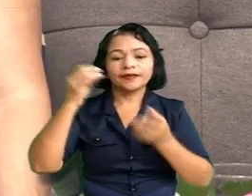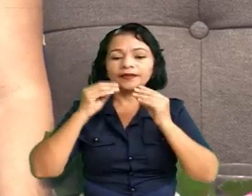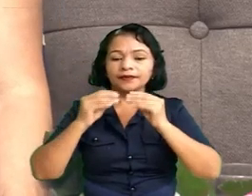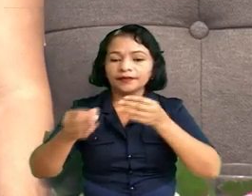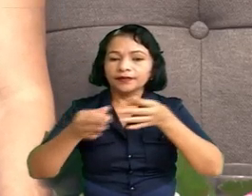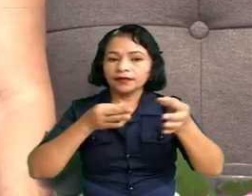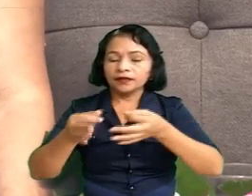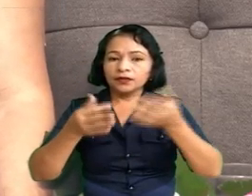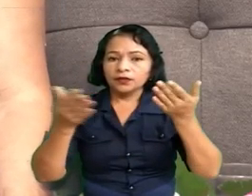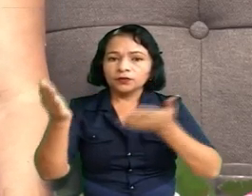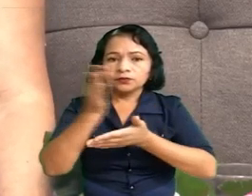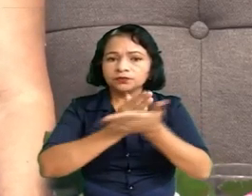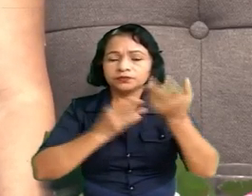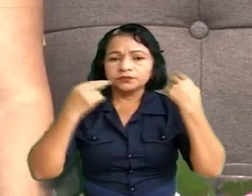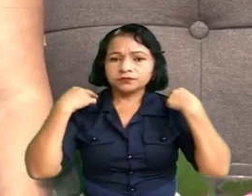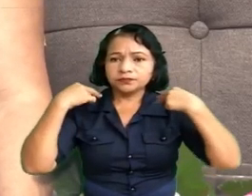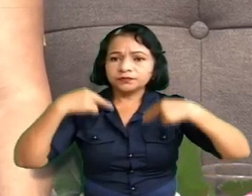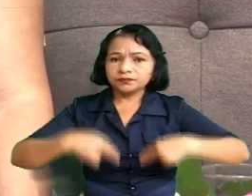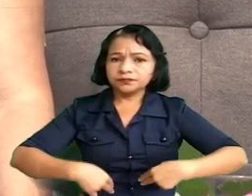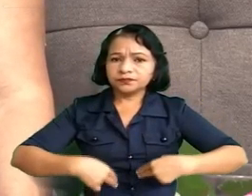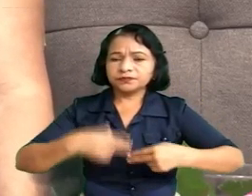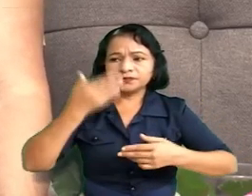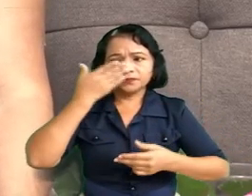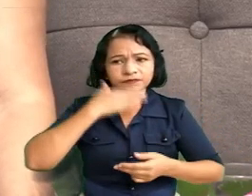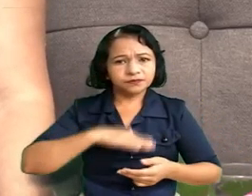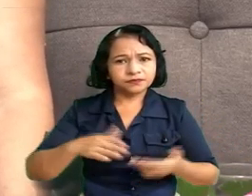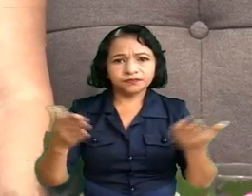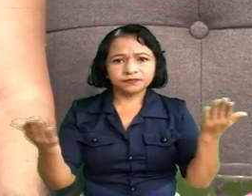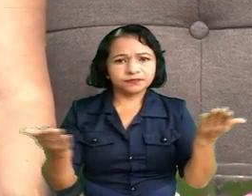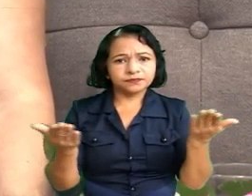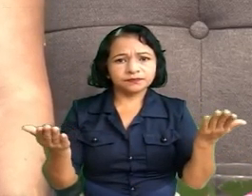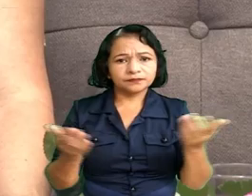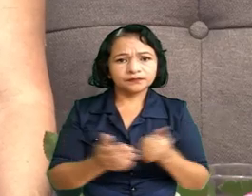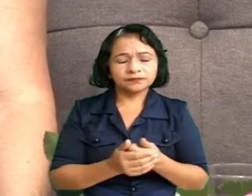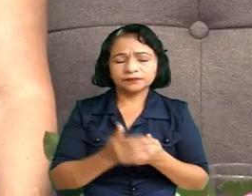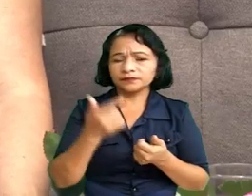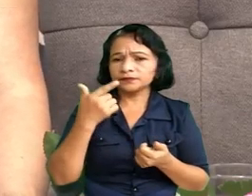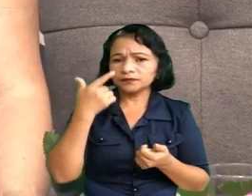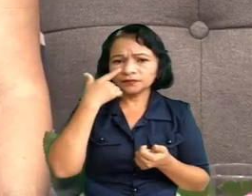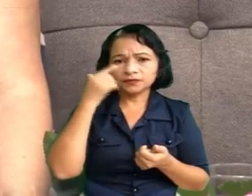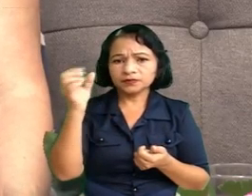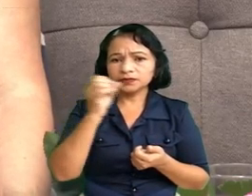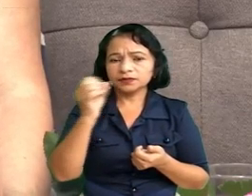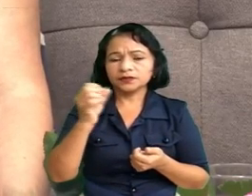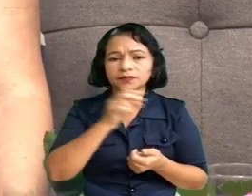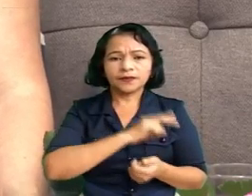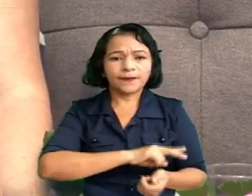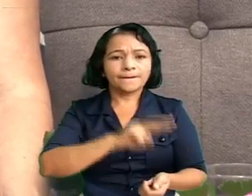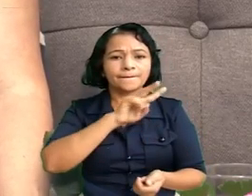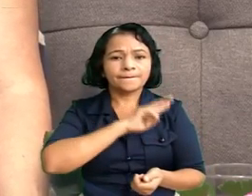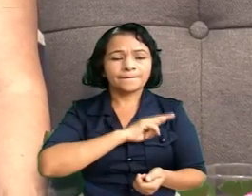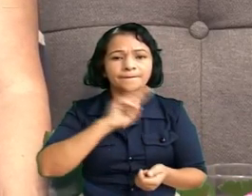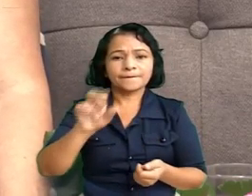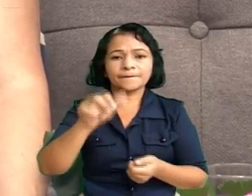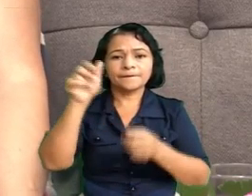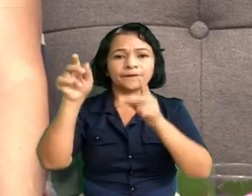O sea, a veces el ser humano es un poco mezquino en no reconocer las cualidades y valores de los